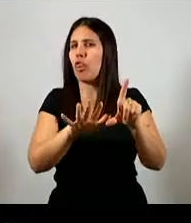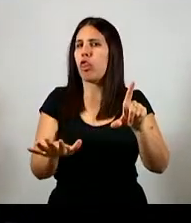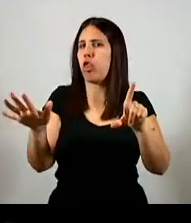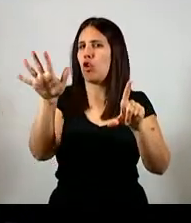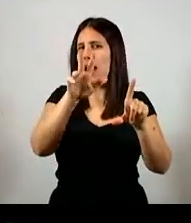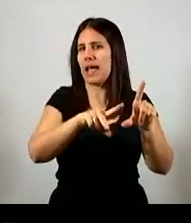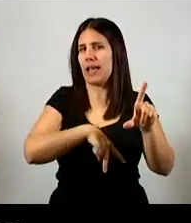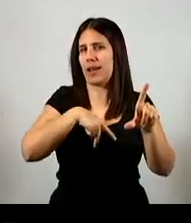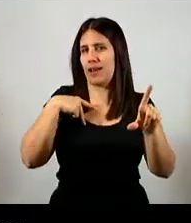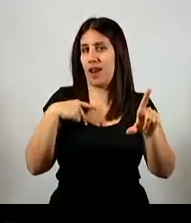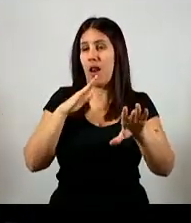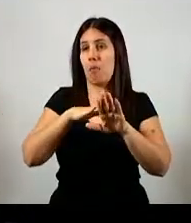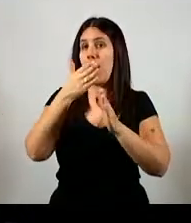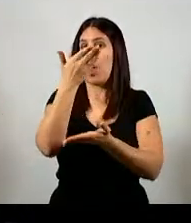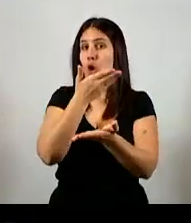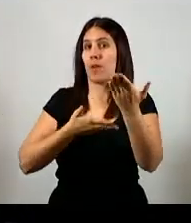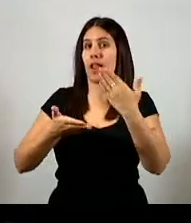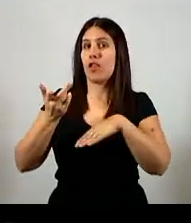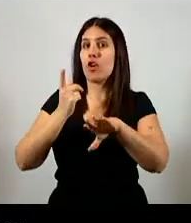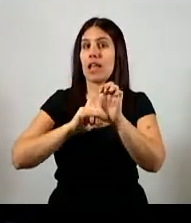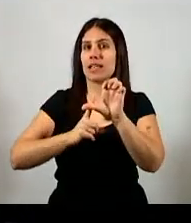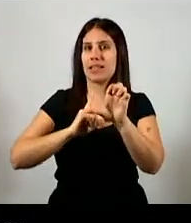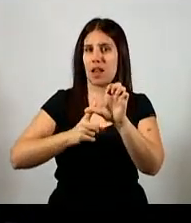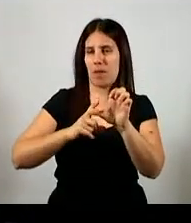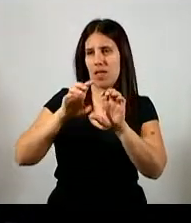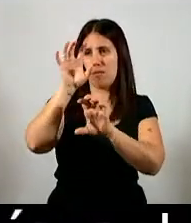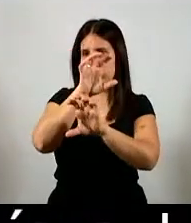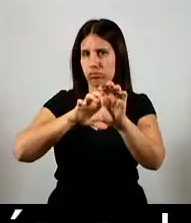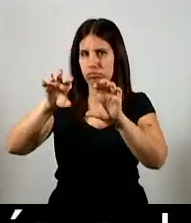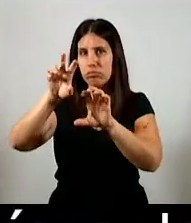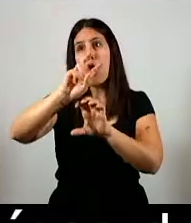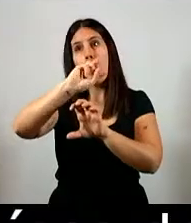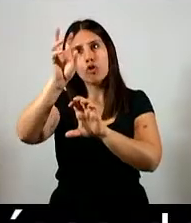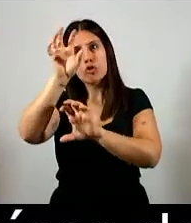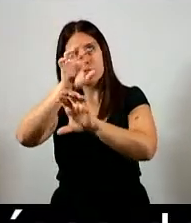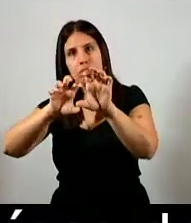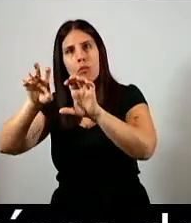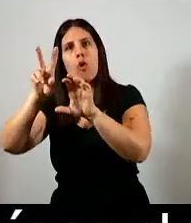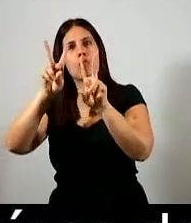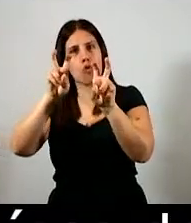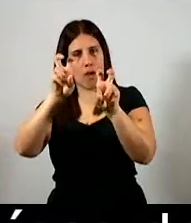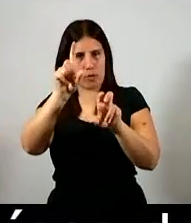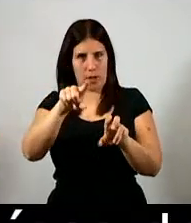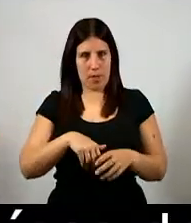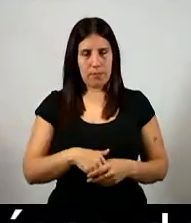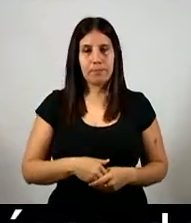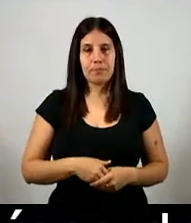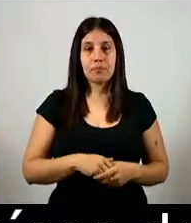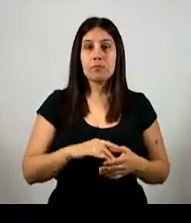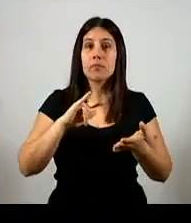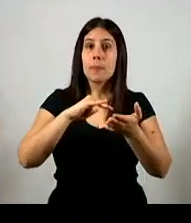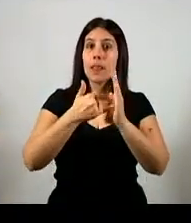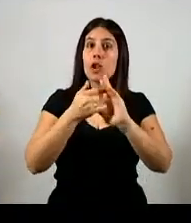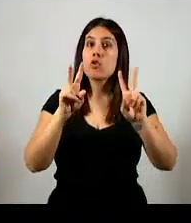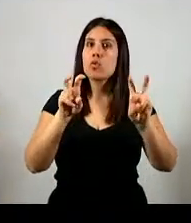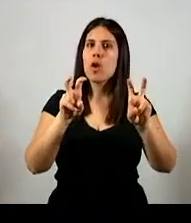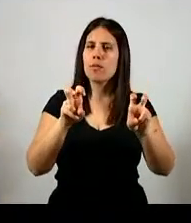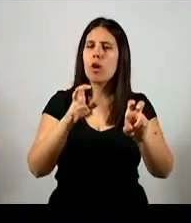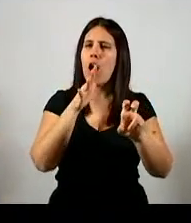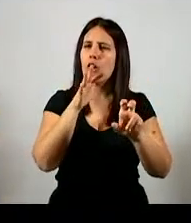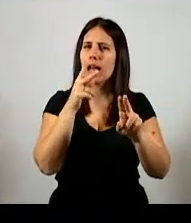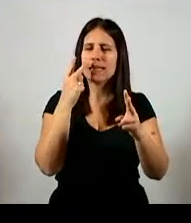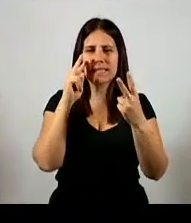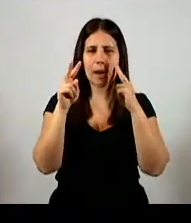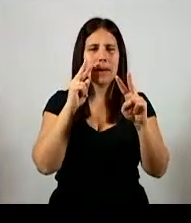tradicionales de la cooperación extremeña y en otros nuevos. El nuevo plan será más transparente y contará